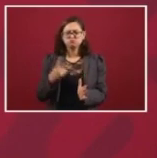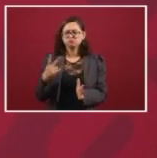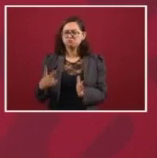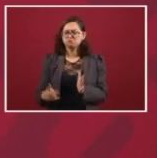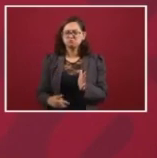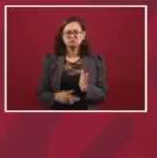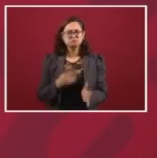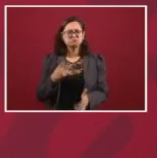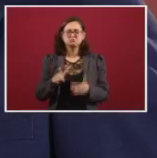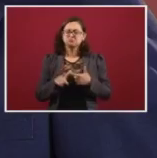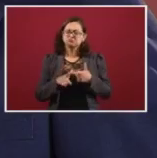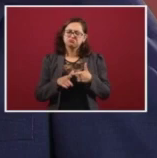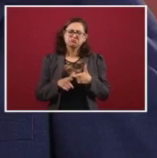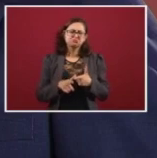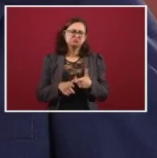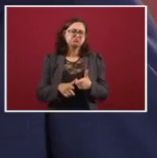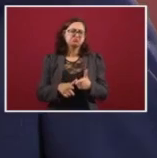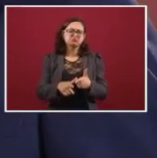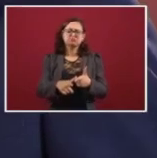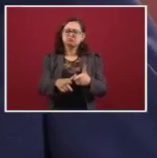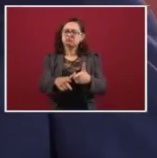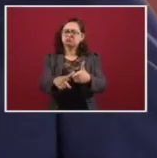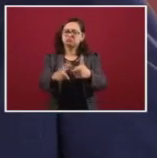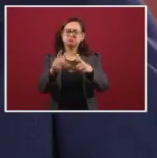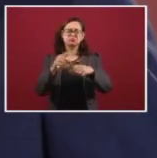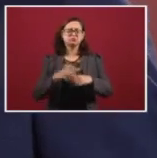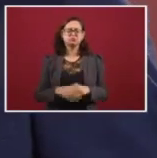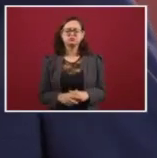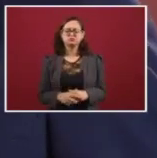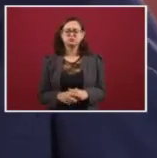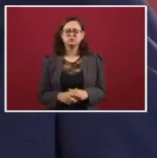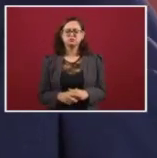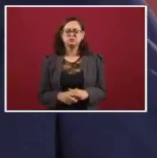a nacer, es decir,